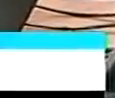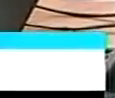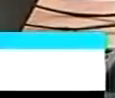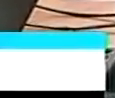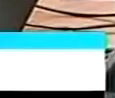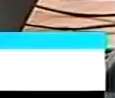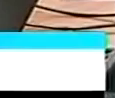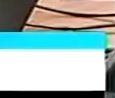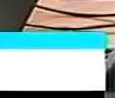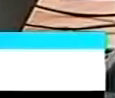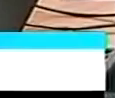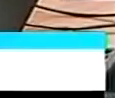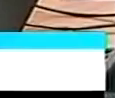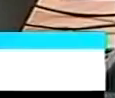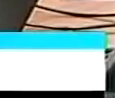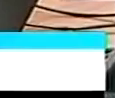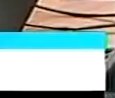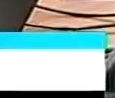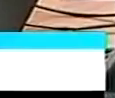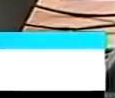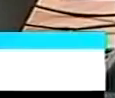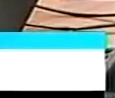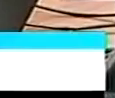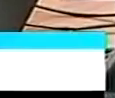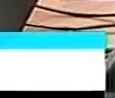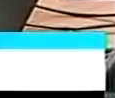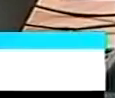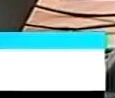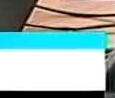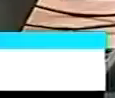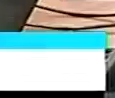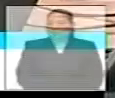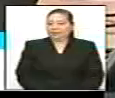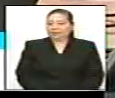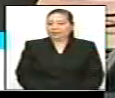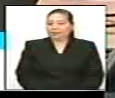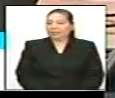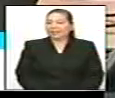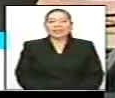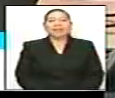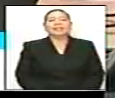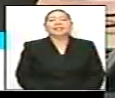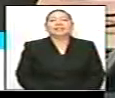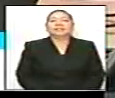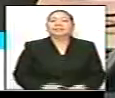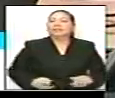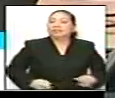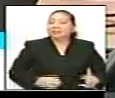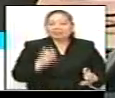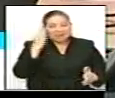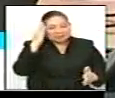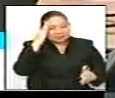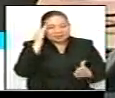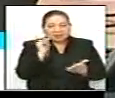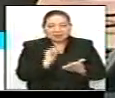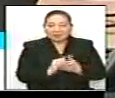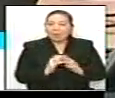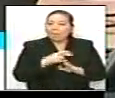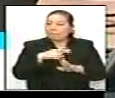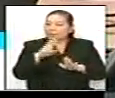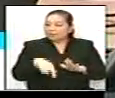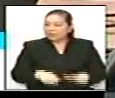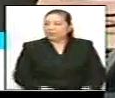estamos involucrados para recuperar el Río Rímac. Ya más de 500 años sabemos, creo que los